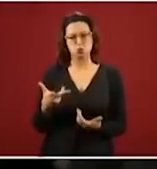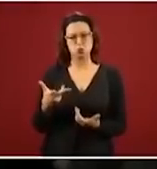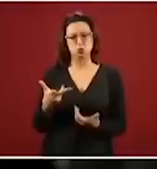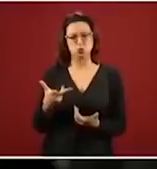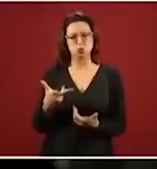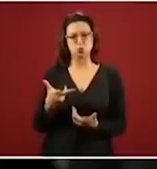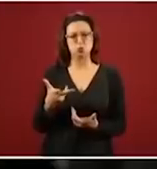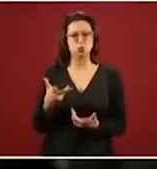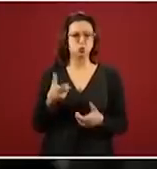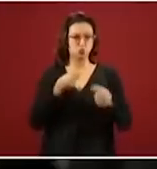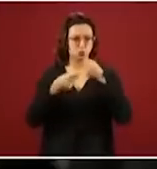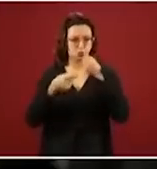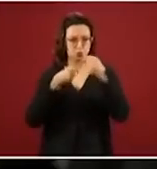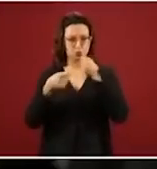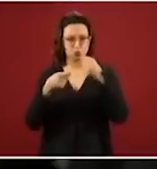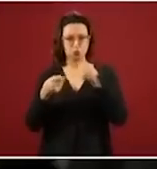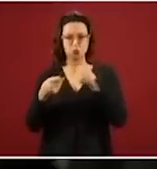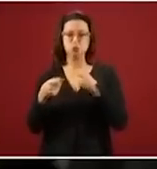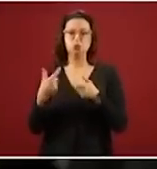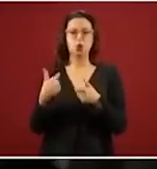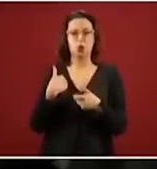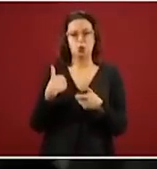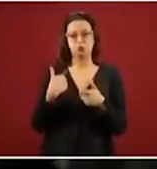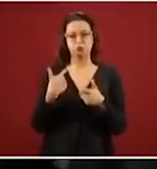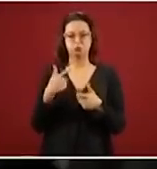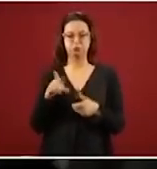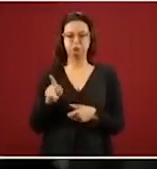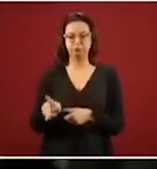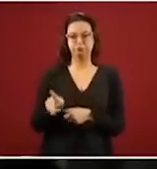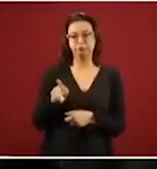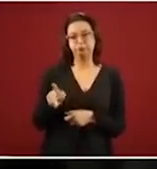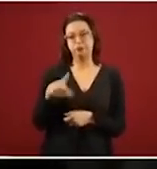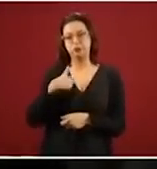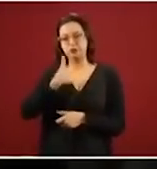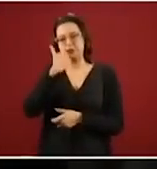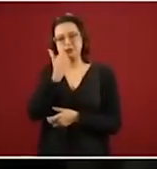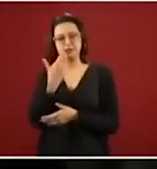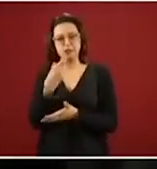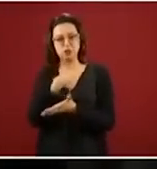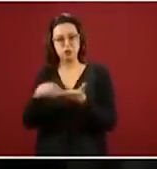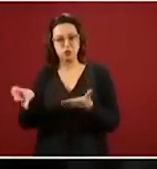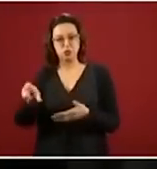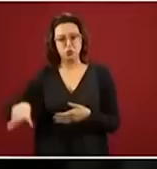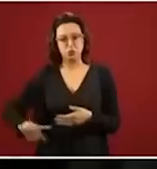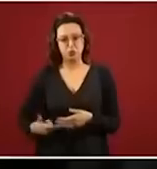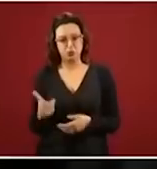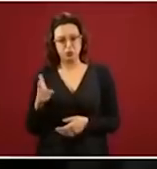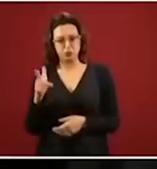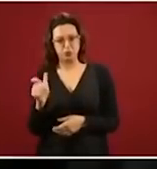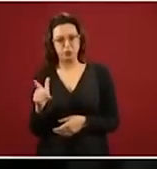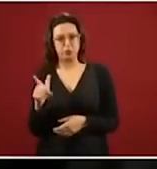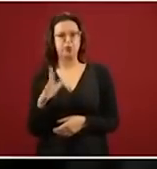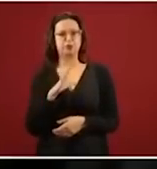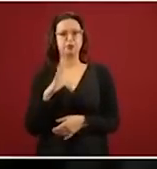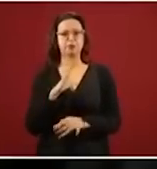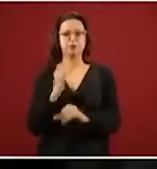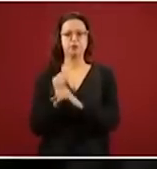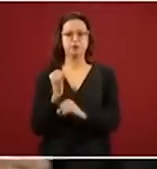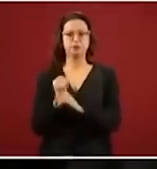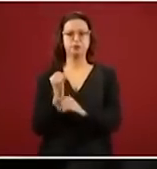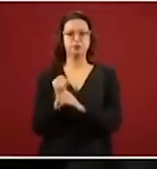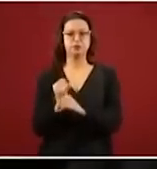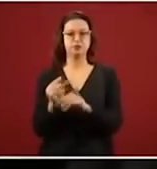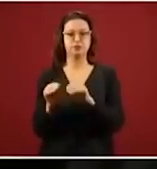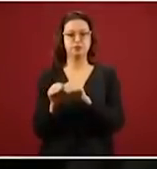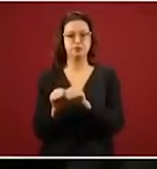interesado en la compra de un arma hay plataformas en internet presidente que se